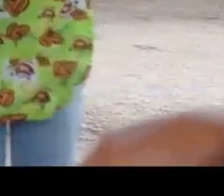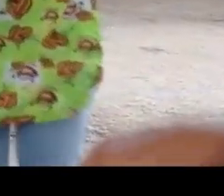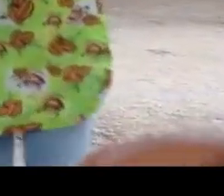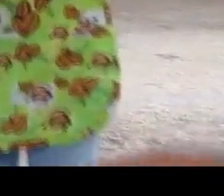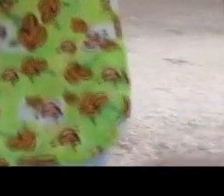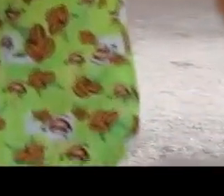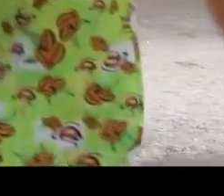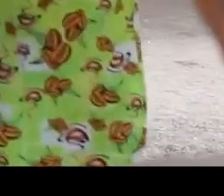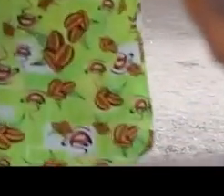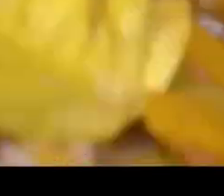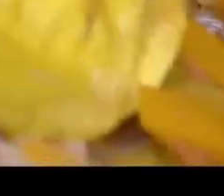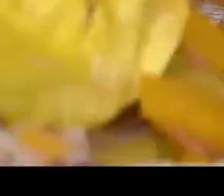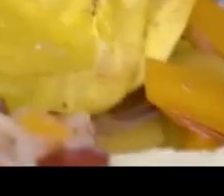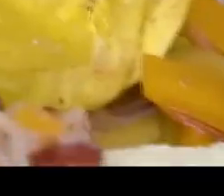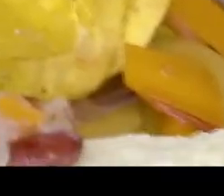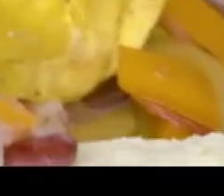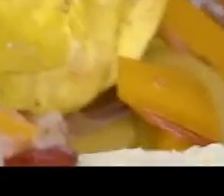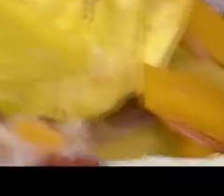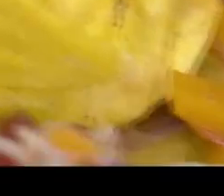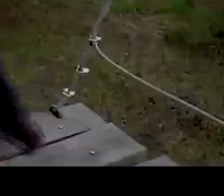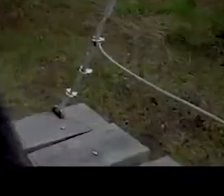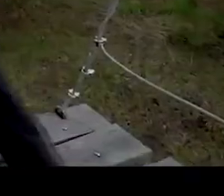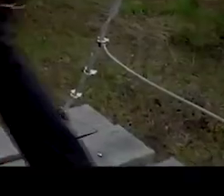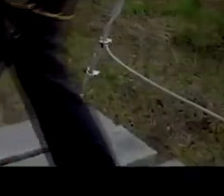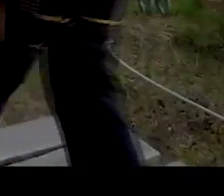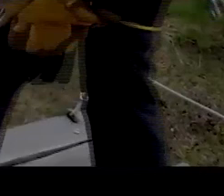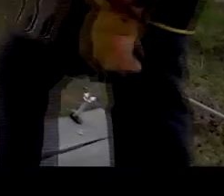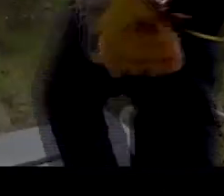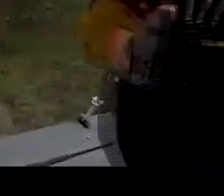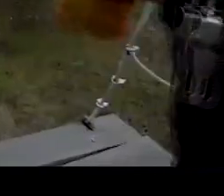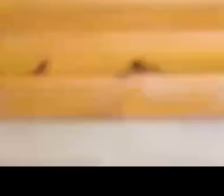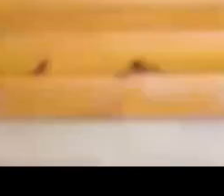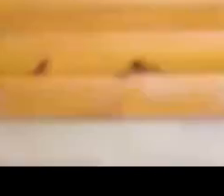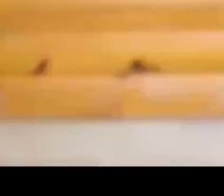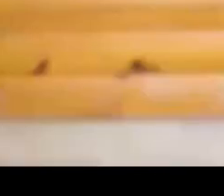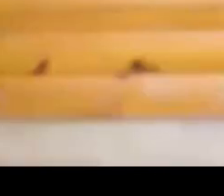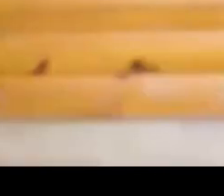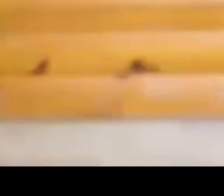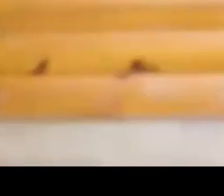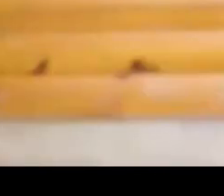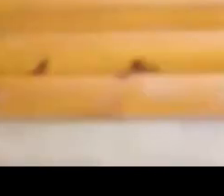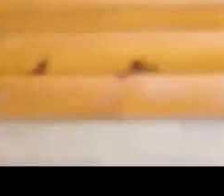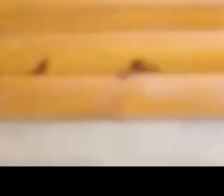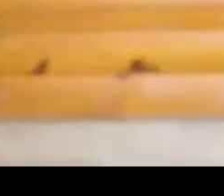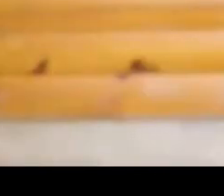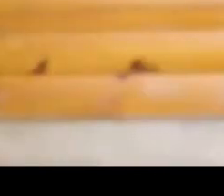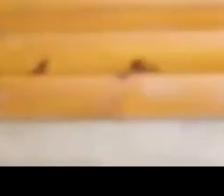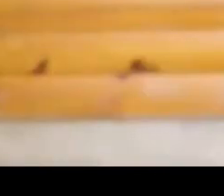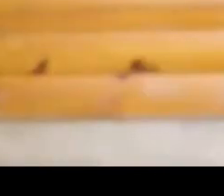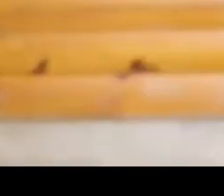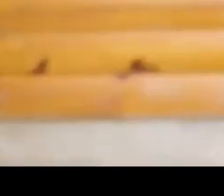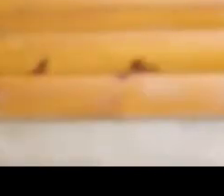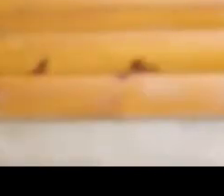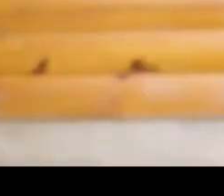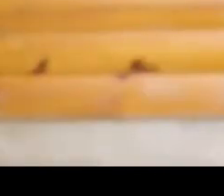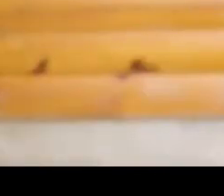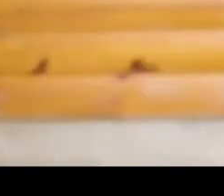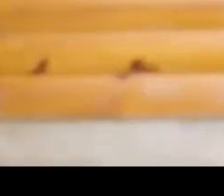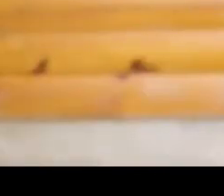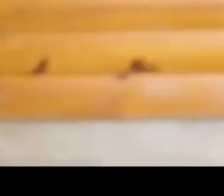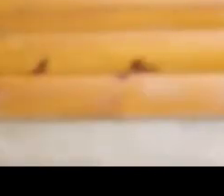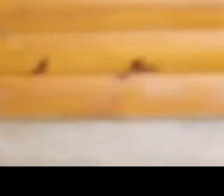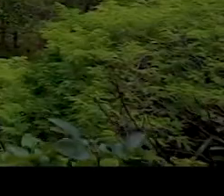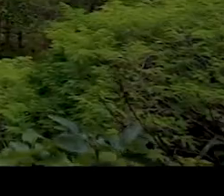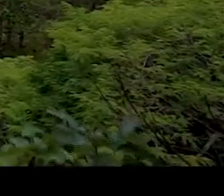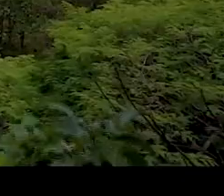Bueno, las edades para poder realizar el canopy, la tenemos de 7 años a 7 años adelante. Niños menores sí van acompañados